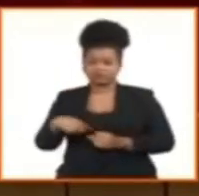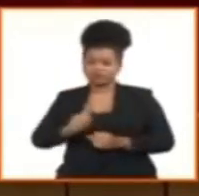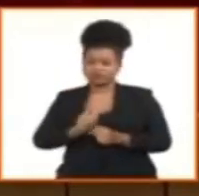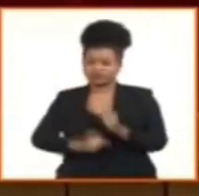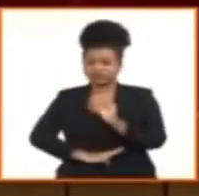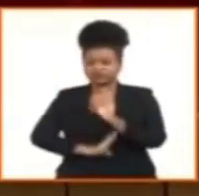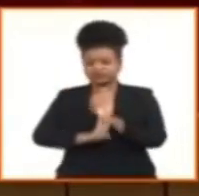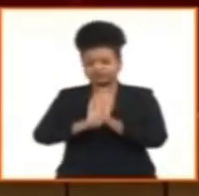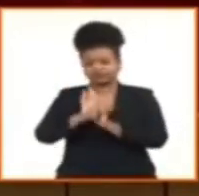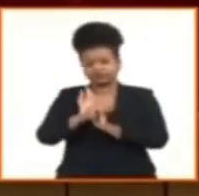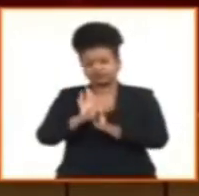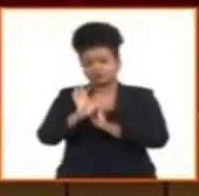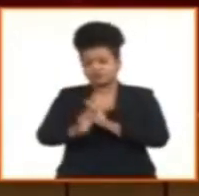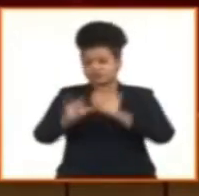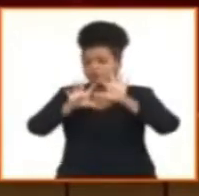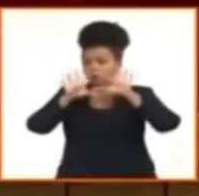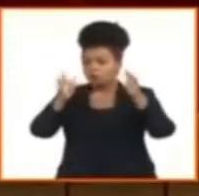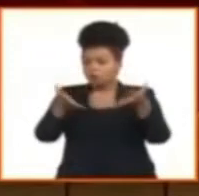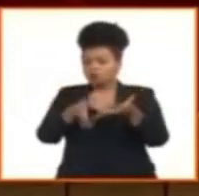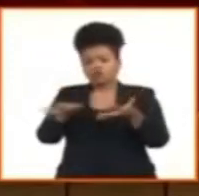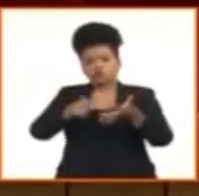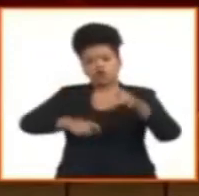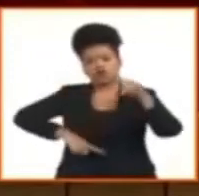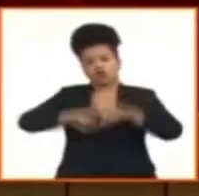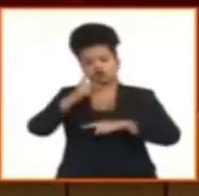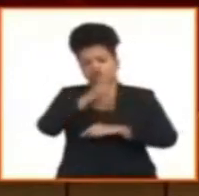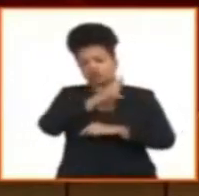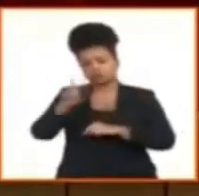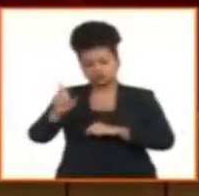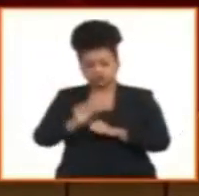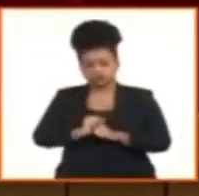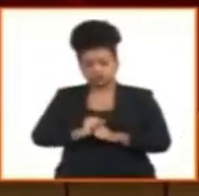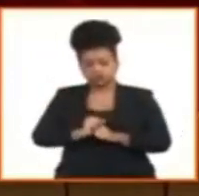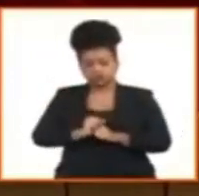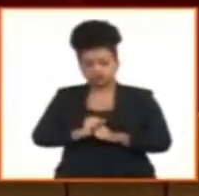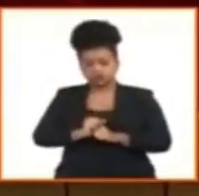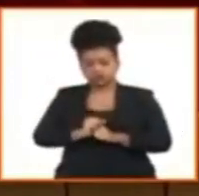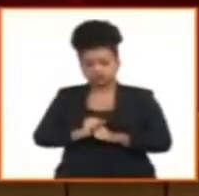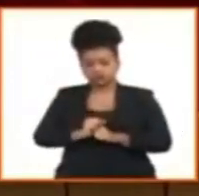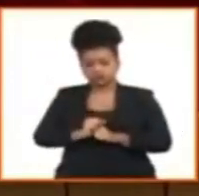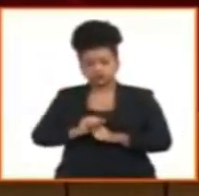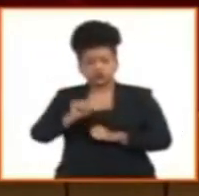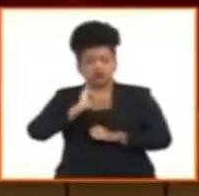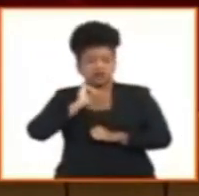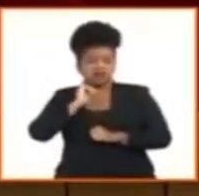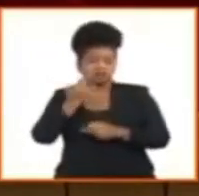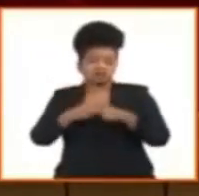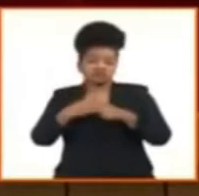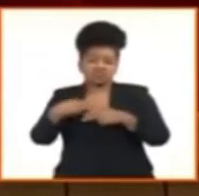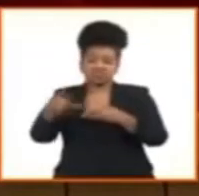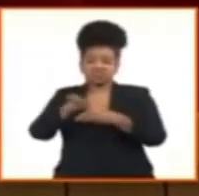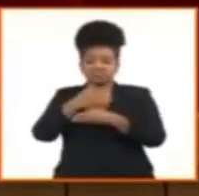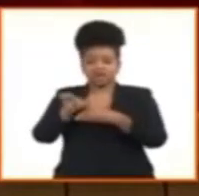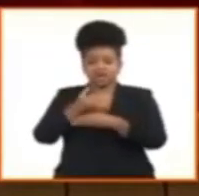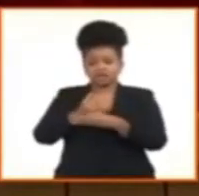han terminado en el mercado de la contrarrevolución, tampoco las etiquetas. Los poderosos padrinos de las